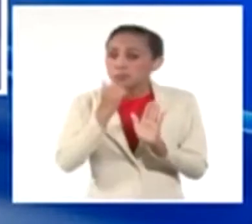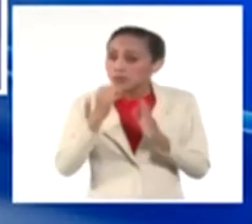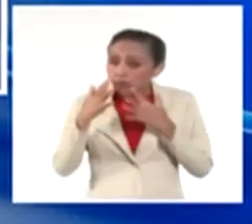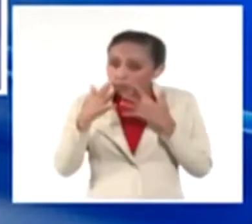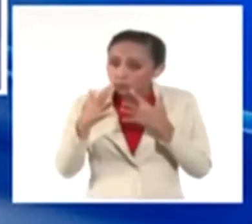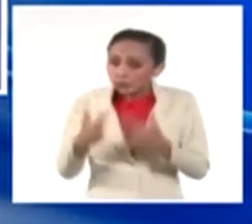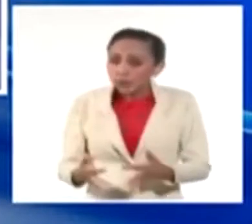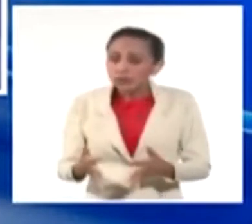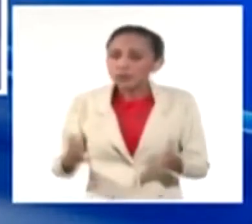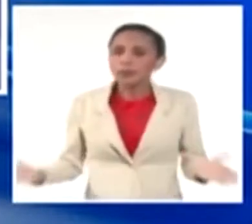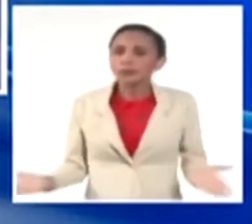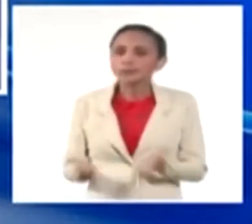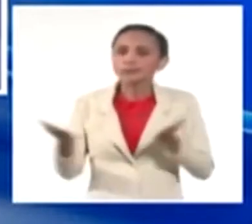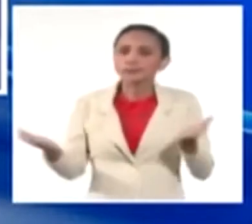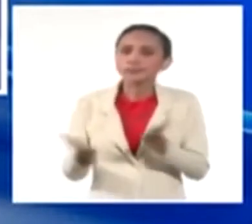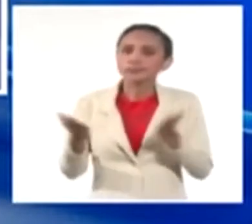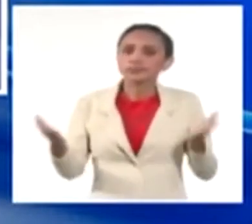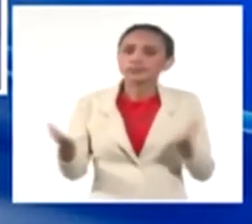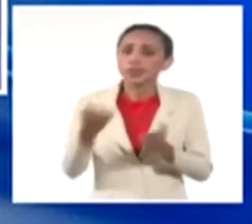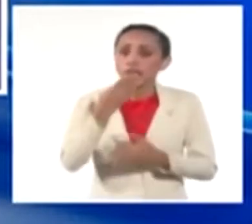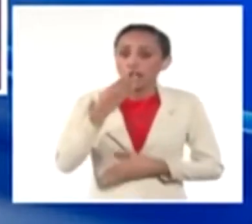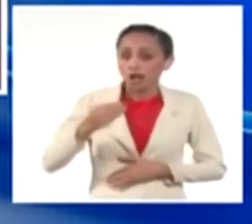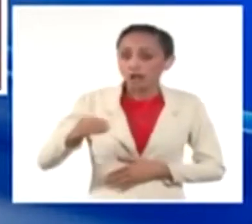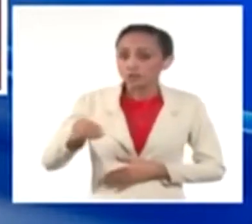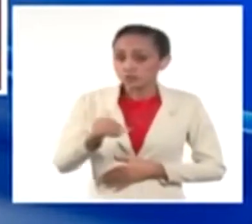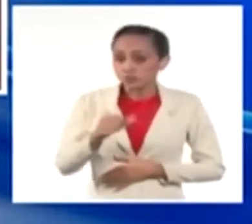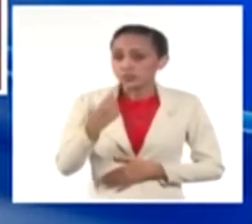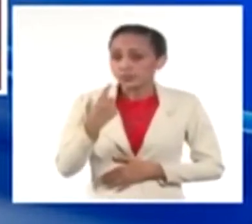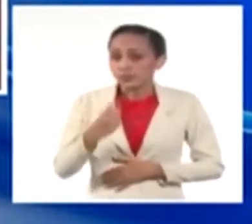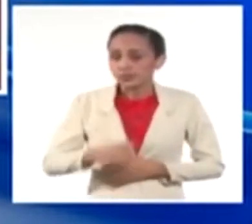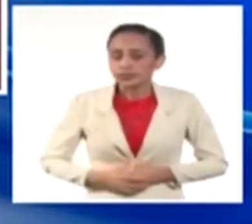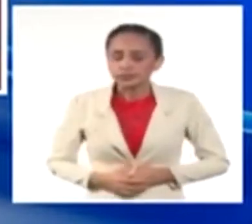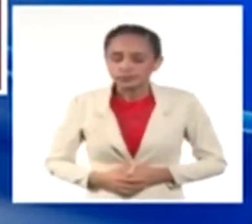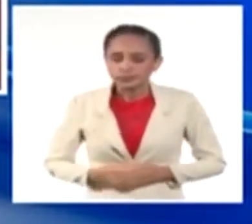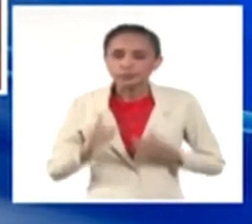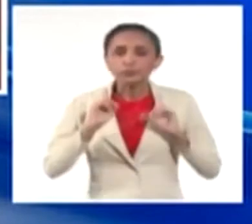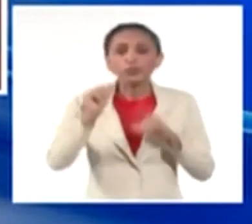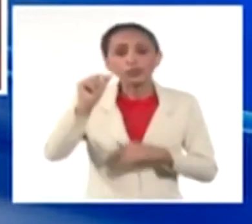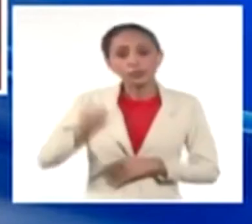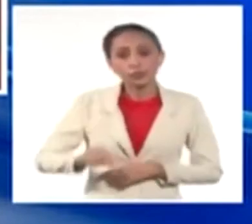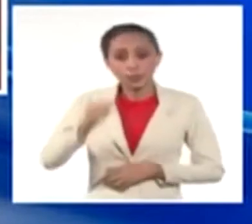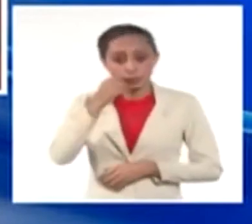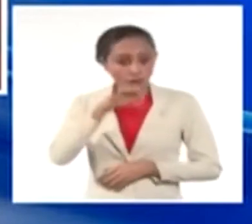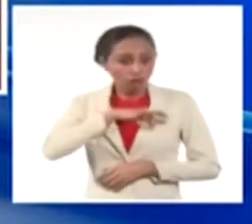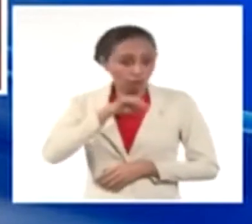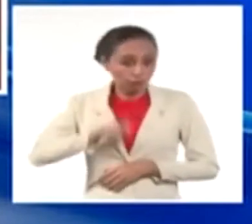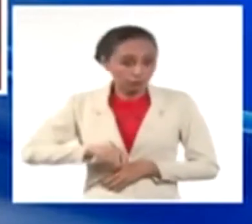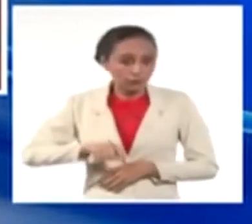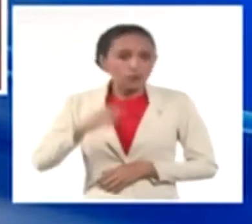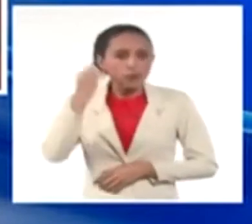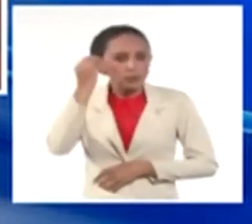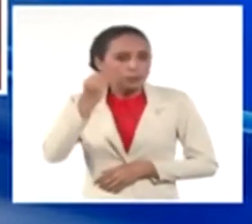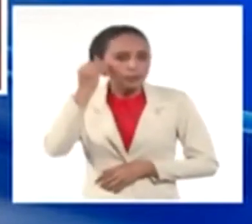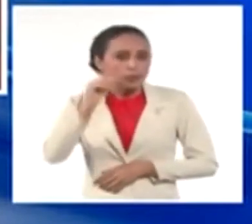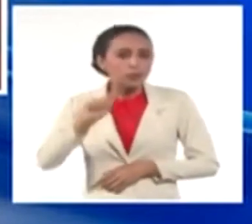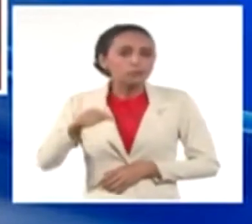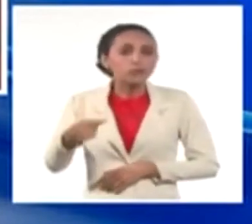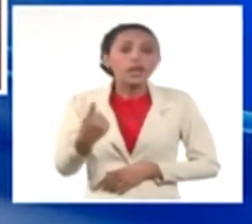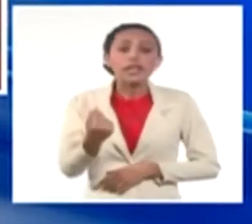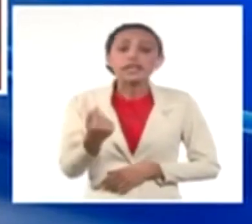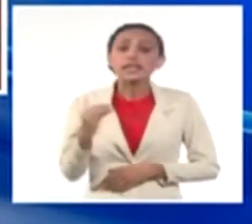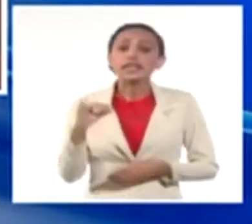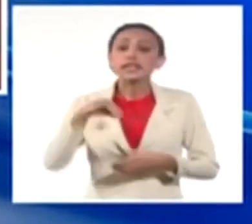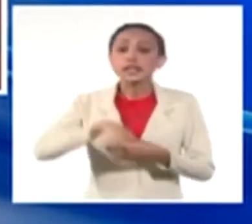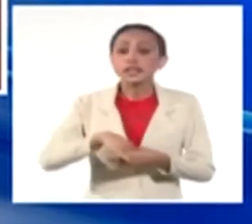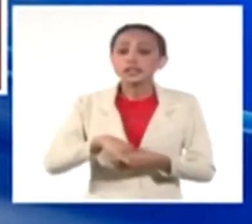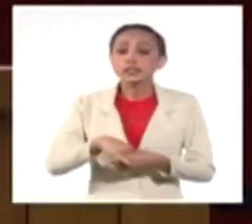la recuperación del sector azucarero. Diputadas y diputados, en la proyección de los ingresos se consideran